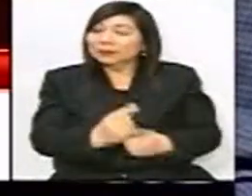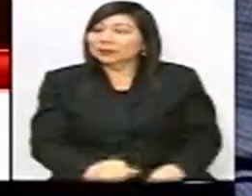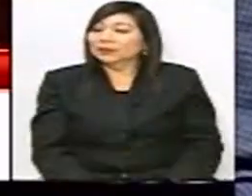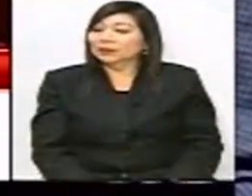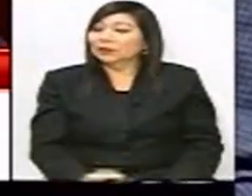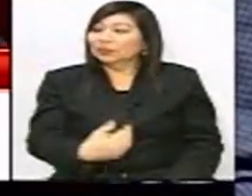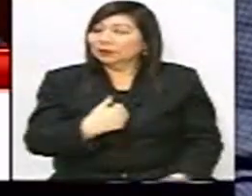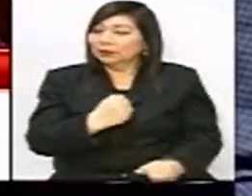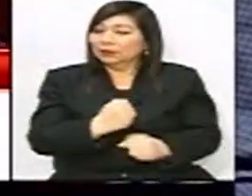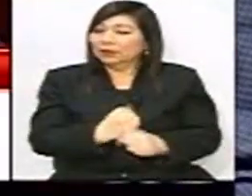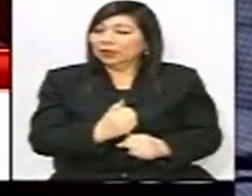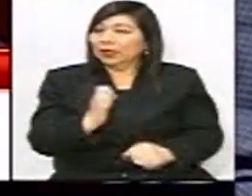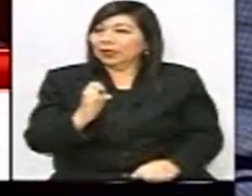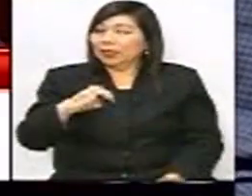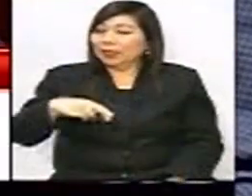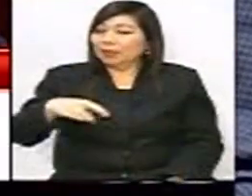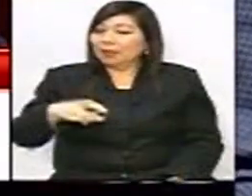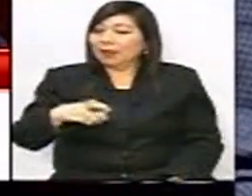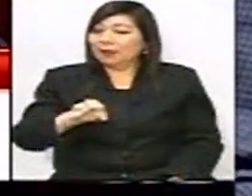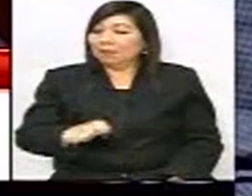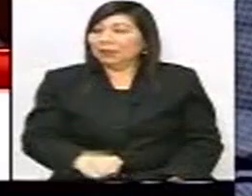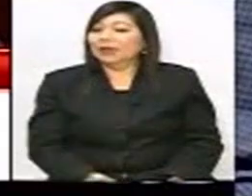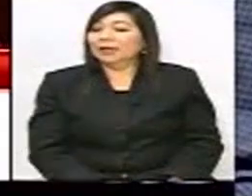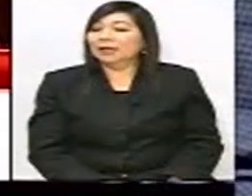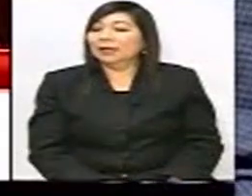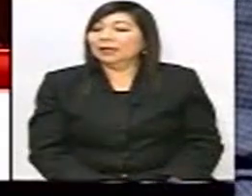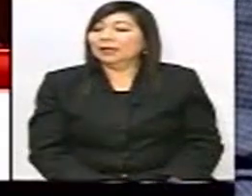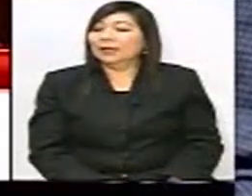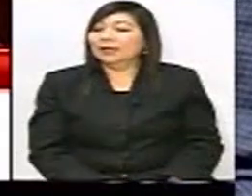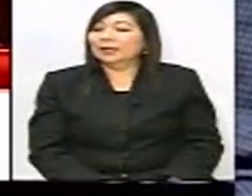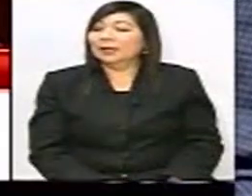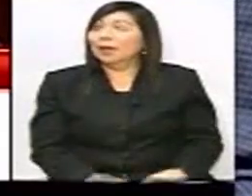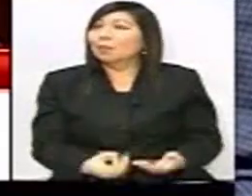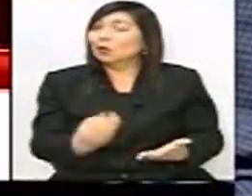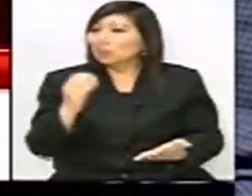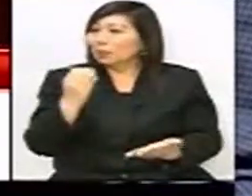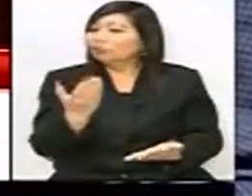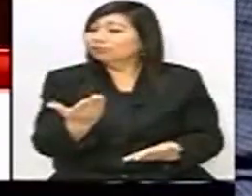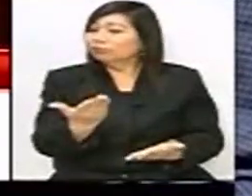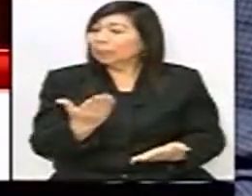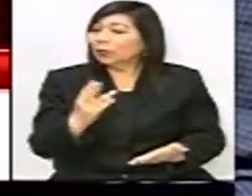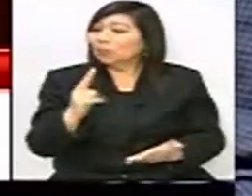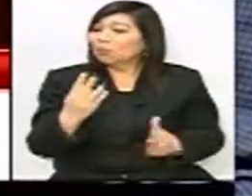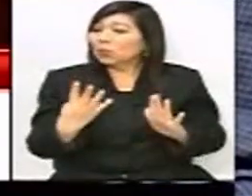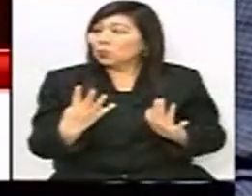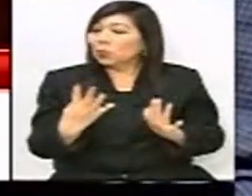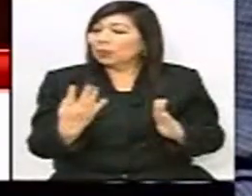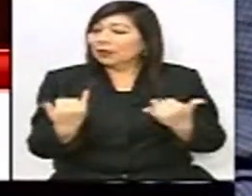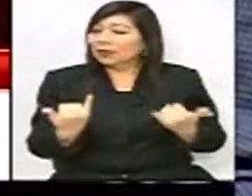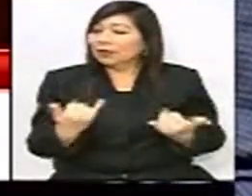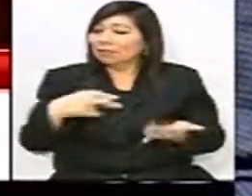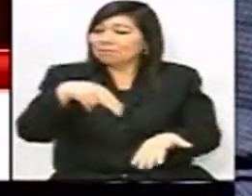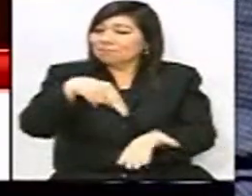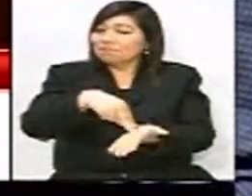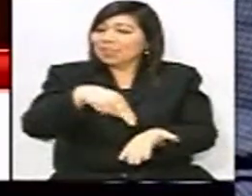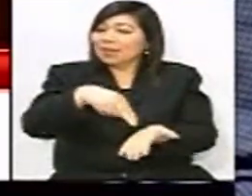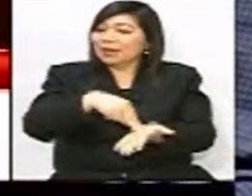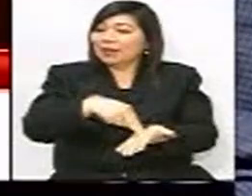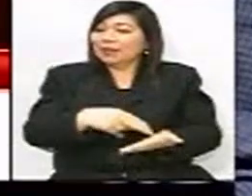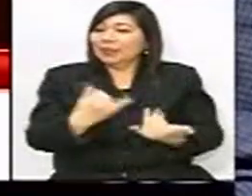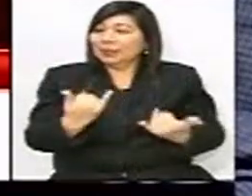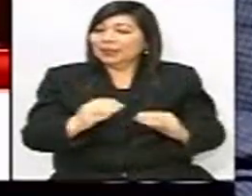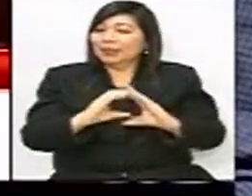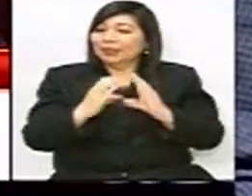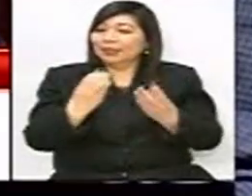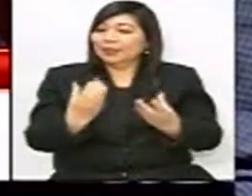fui trabajador de MAPE y lo hemos reclamado en muchas oportunidades. El 2009 estábamos aquí parados en